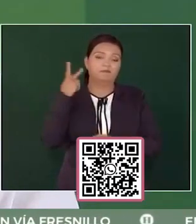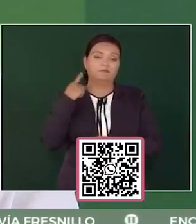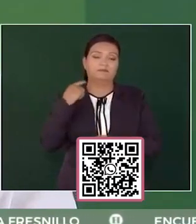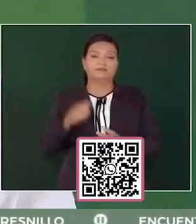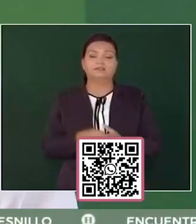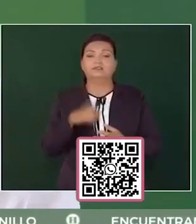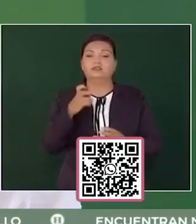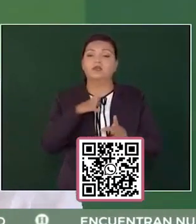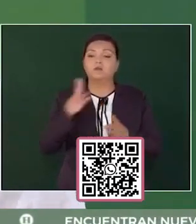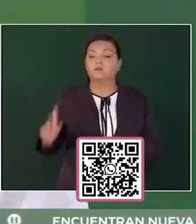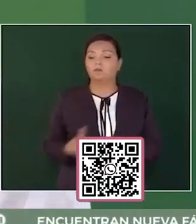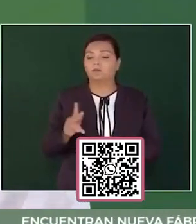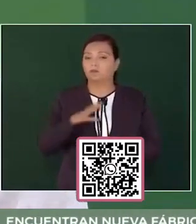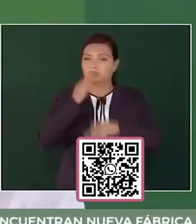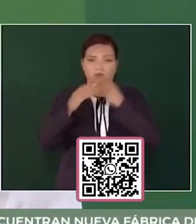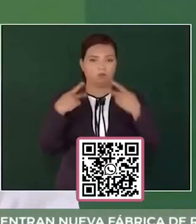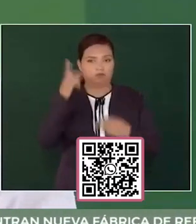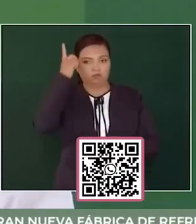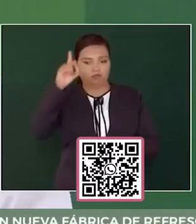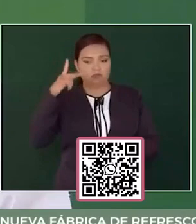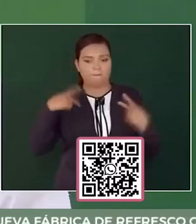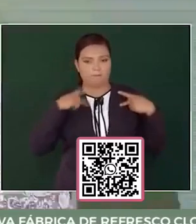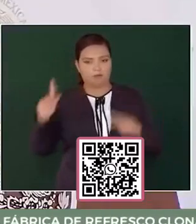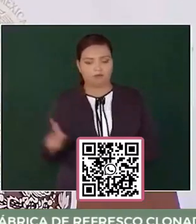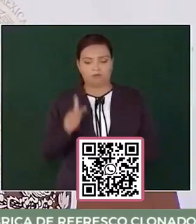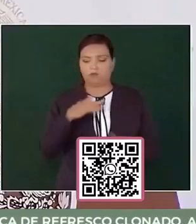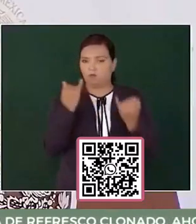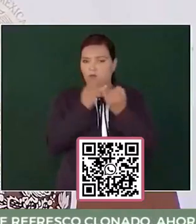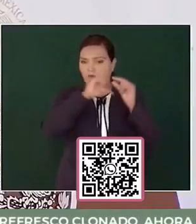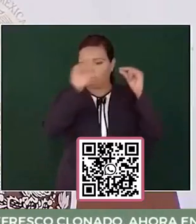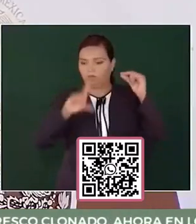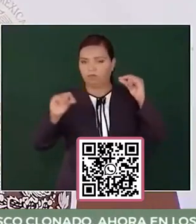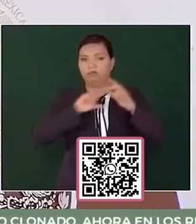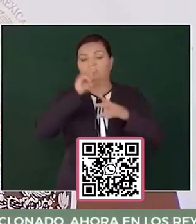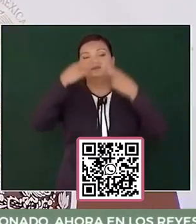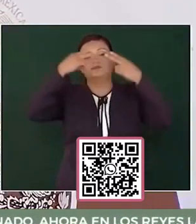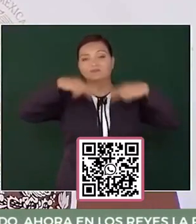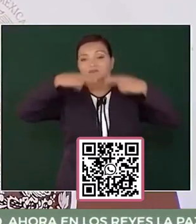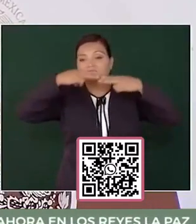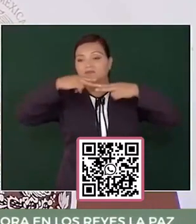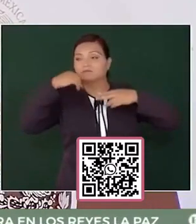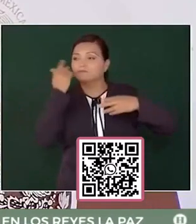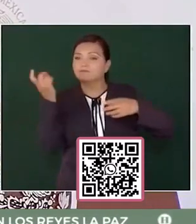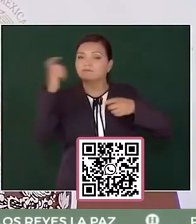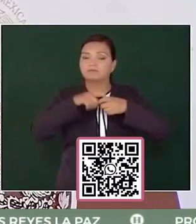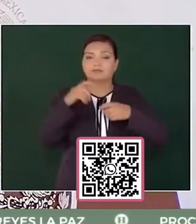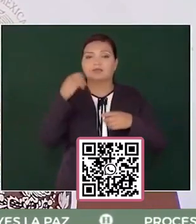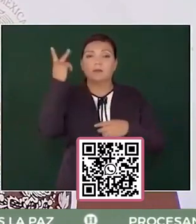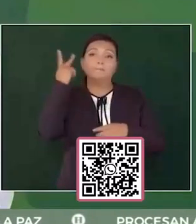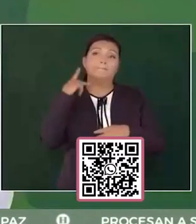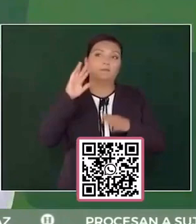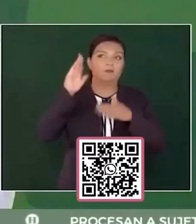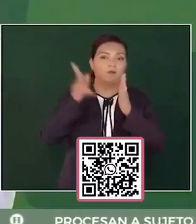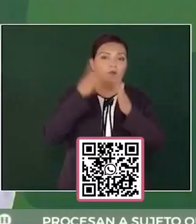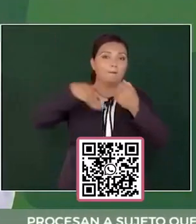somos los que pagamos impuestos y esos impuestos son los recursos que se utilizan para estas obras.